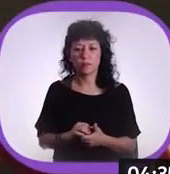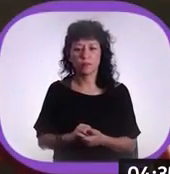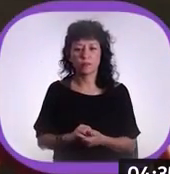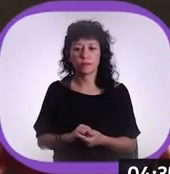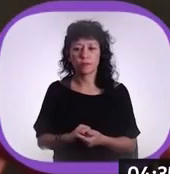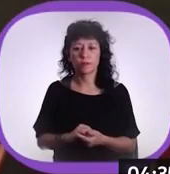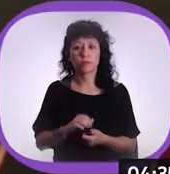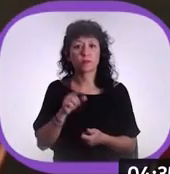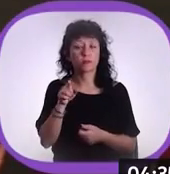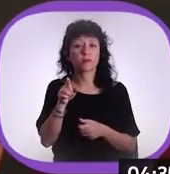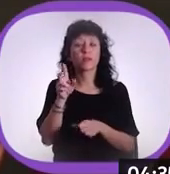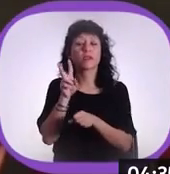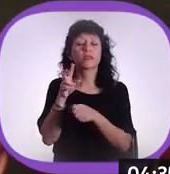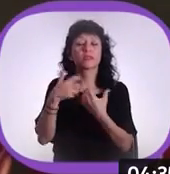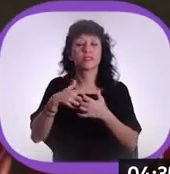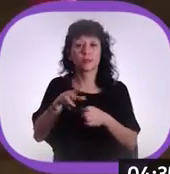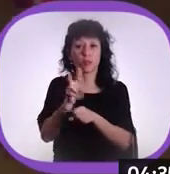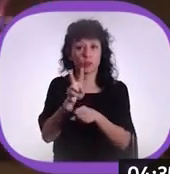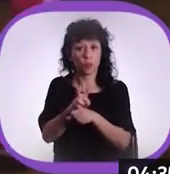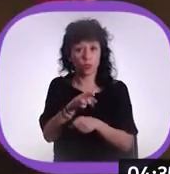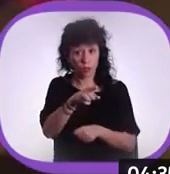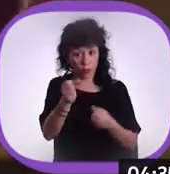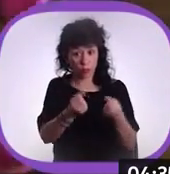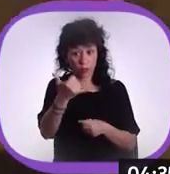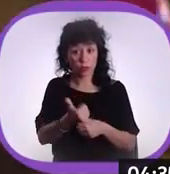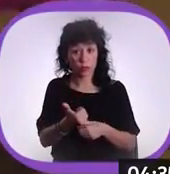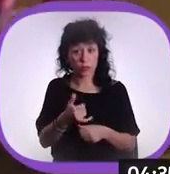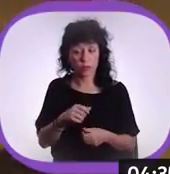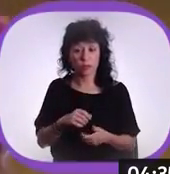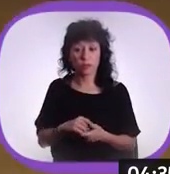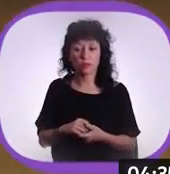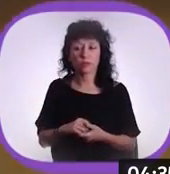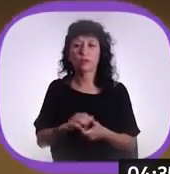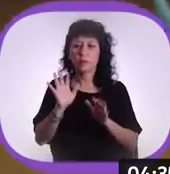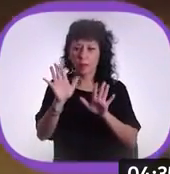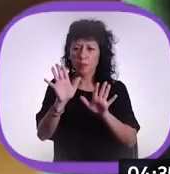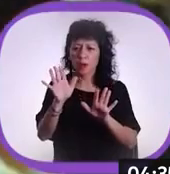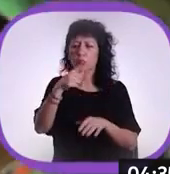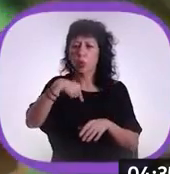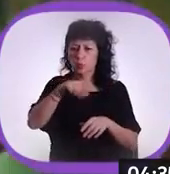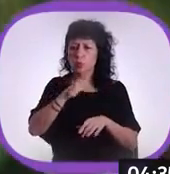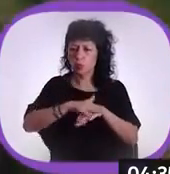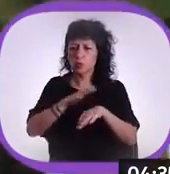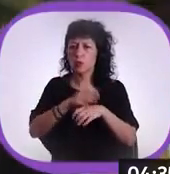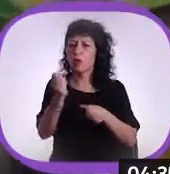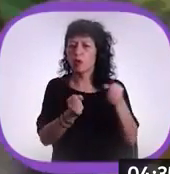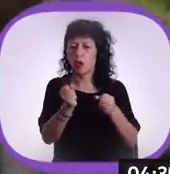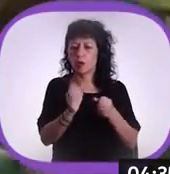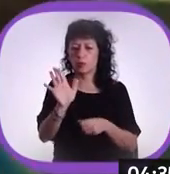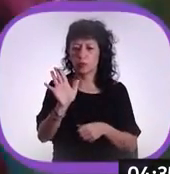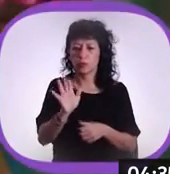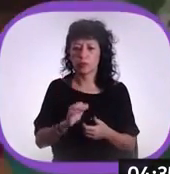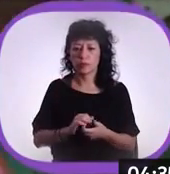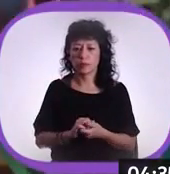¿No mencioné el sistema de seguridad avanzado del Saber? ¡Ay! Remolcaremos el vehículo por usted, mi querido comandante.